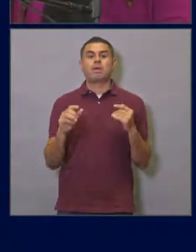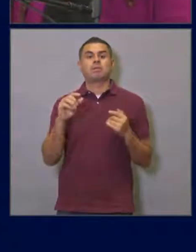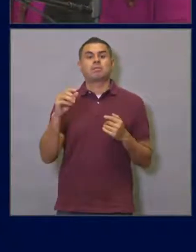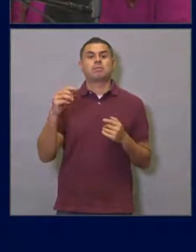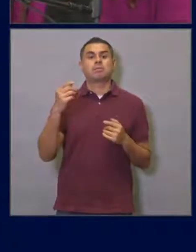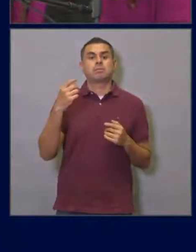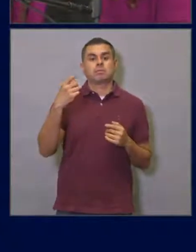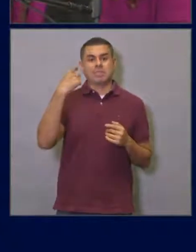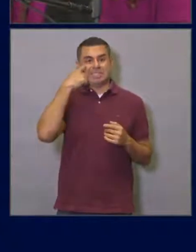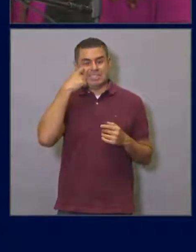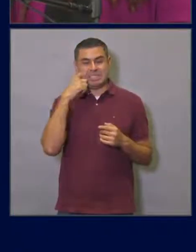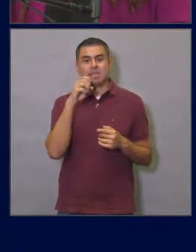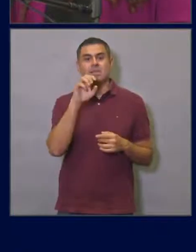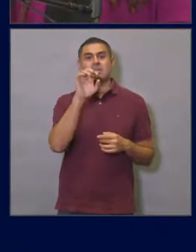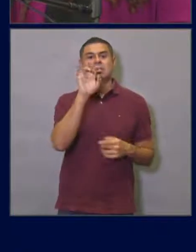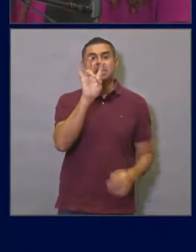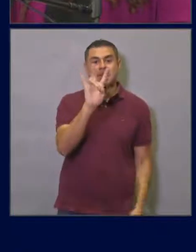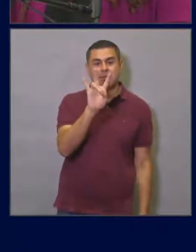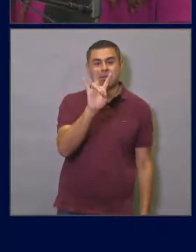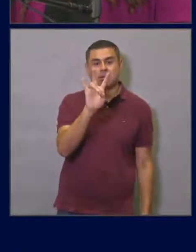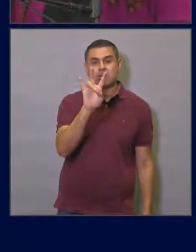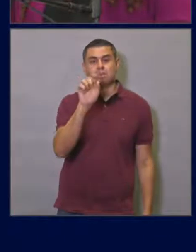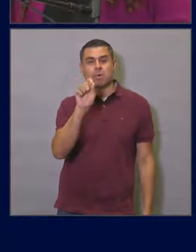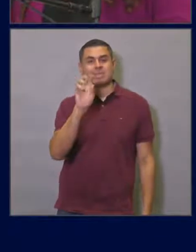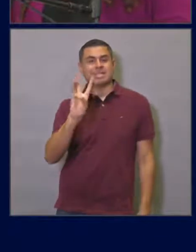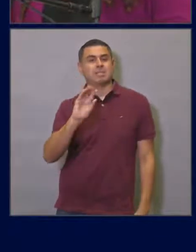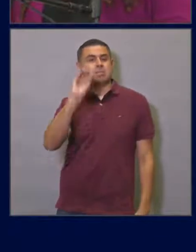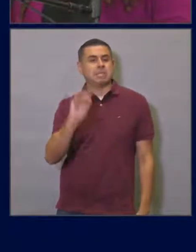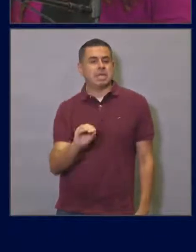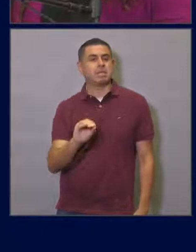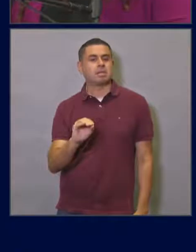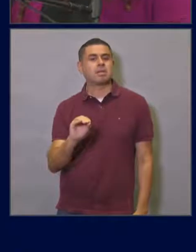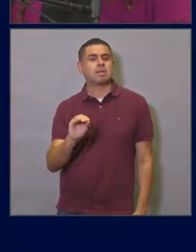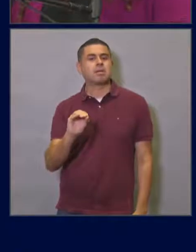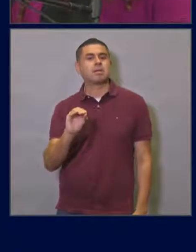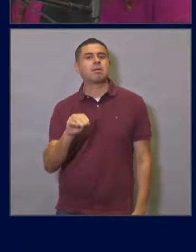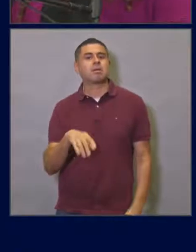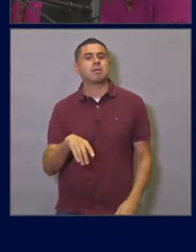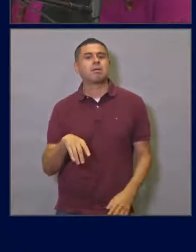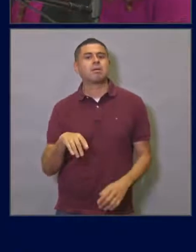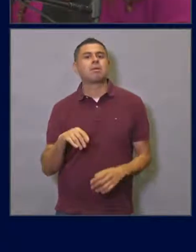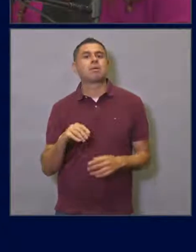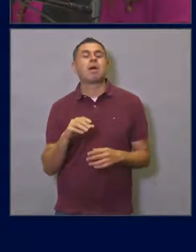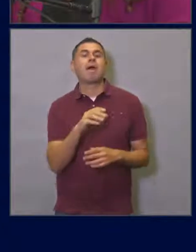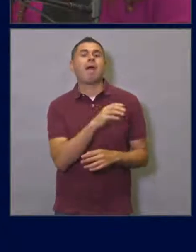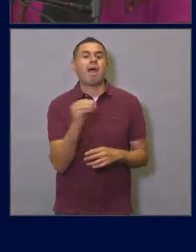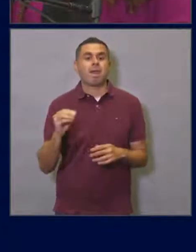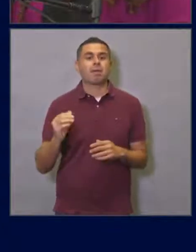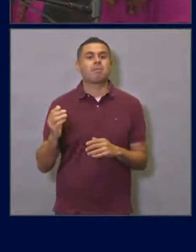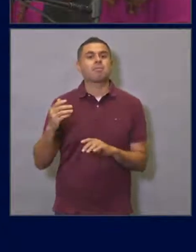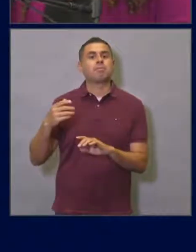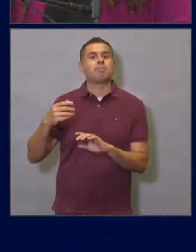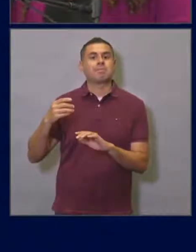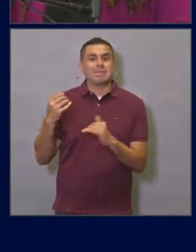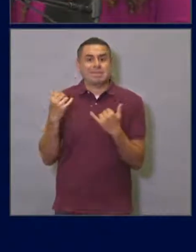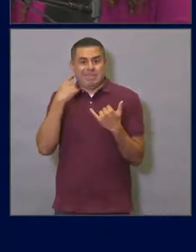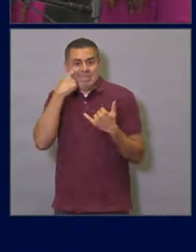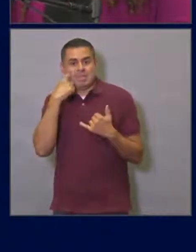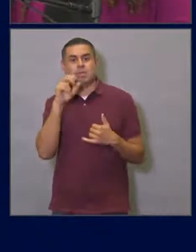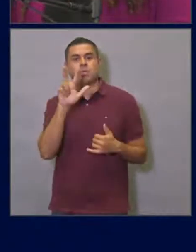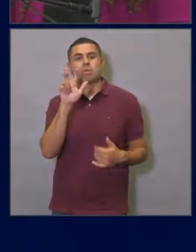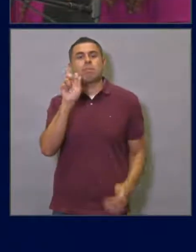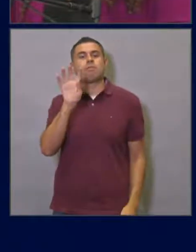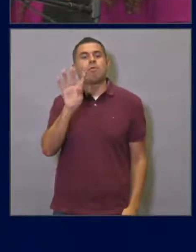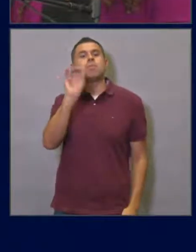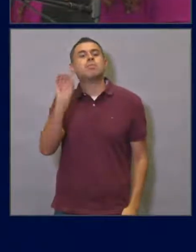del 7.6% y durante el mes pasado fue de un 3.4%.